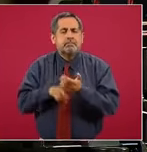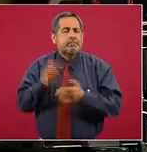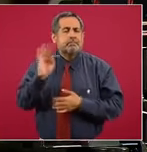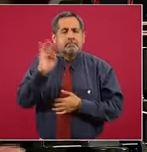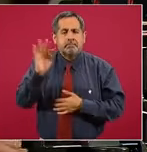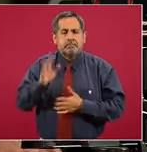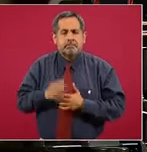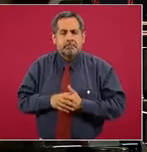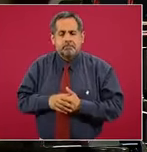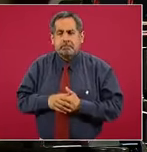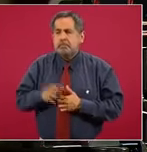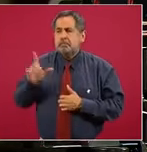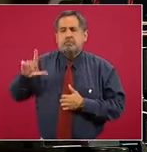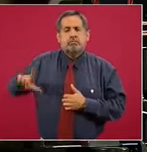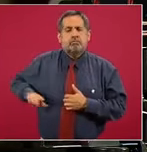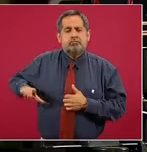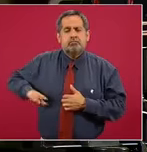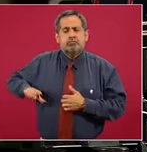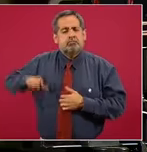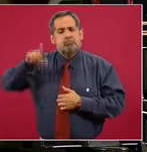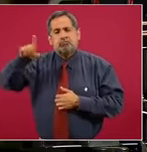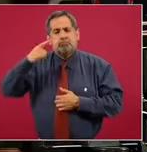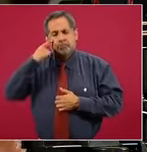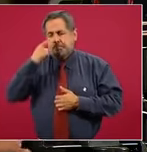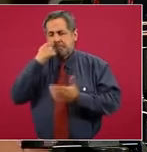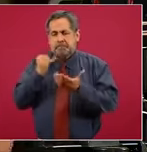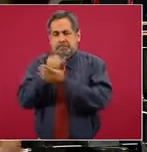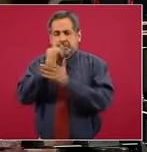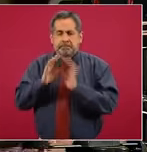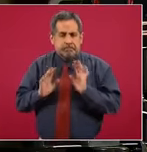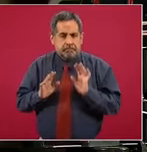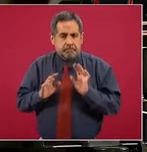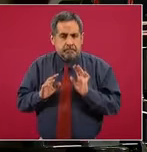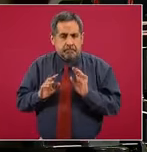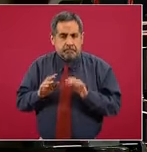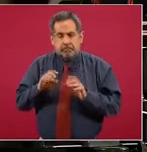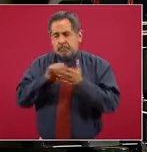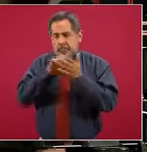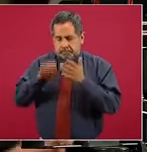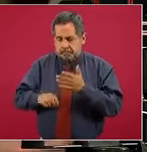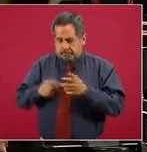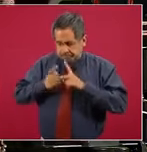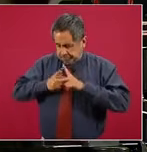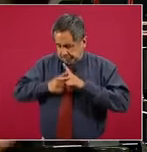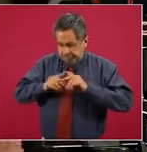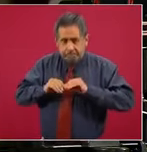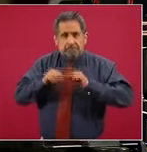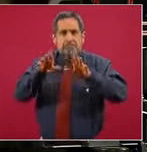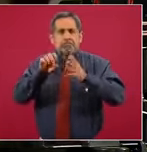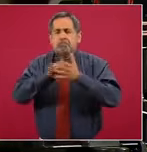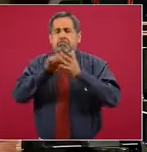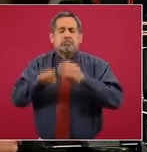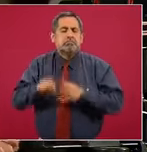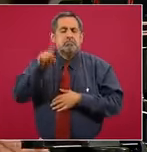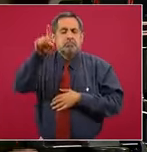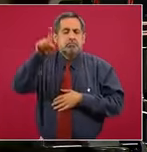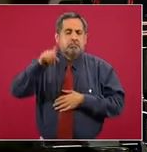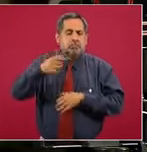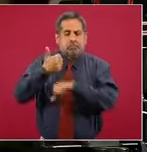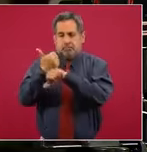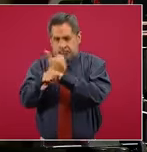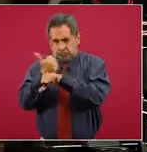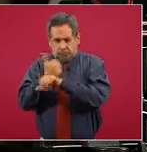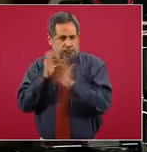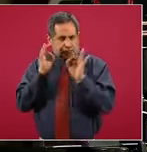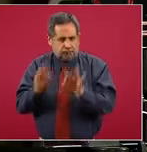un gobernador decide, bueno, según la información que haya emitido, le tocara, por ejemplo, estar en